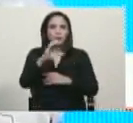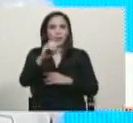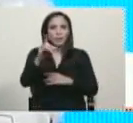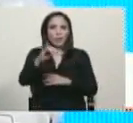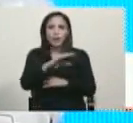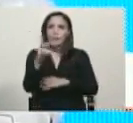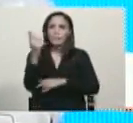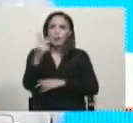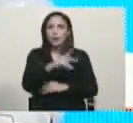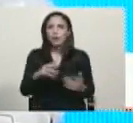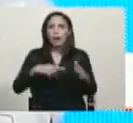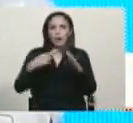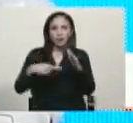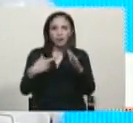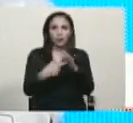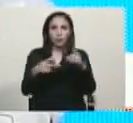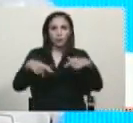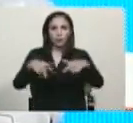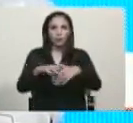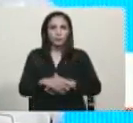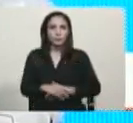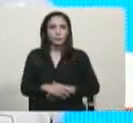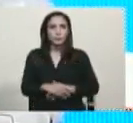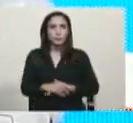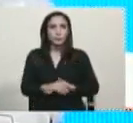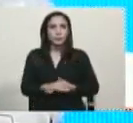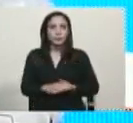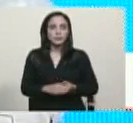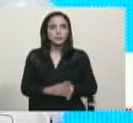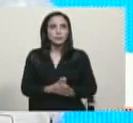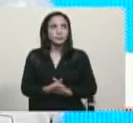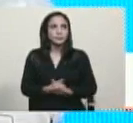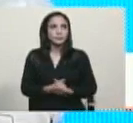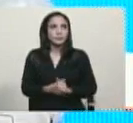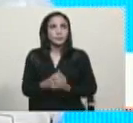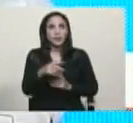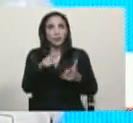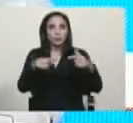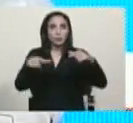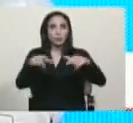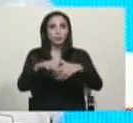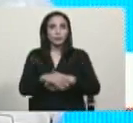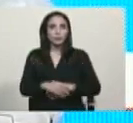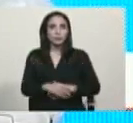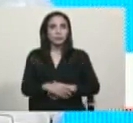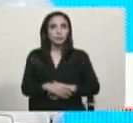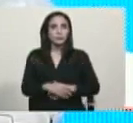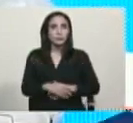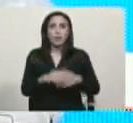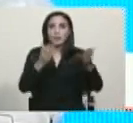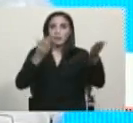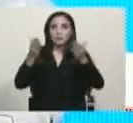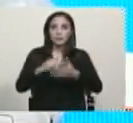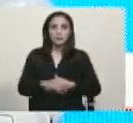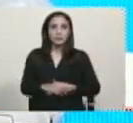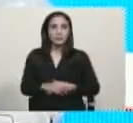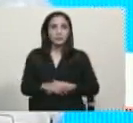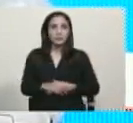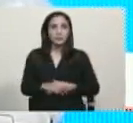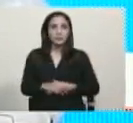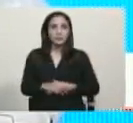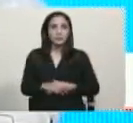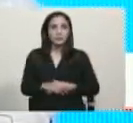parroquia El Recreo. En Sarría, los servicios que se prestan y todos